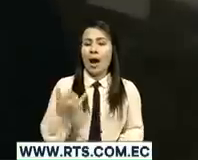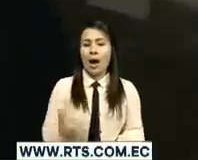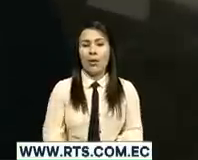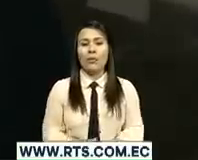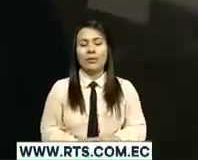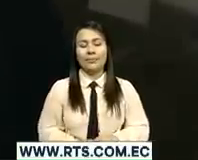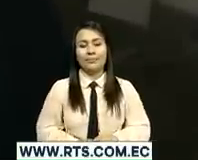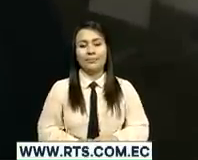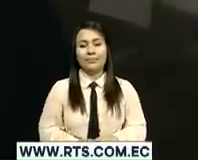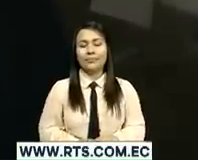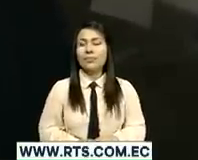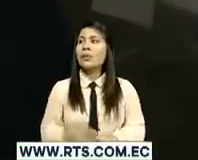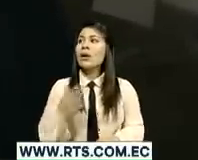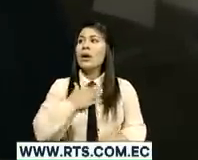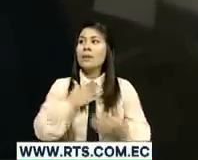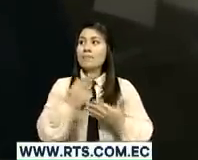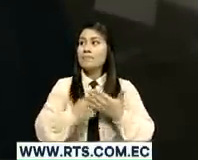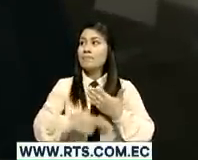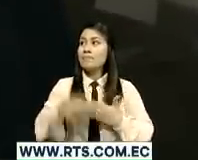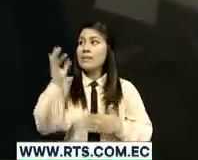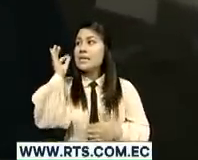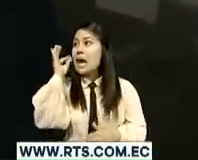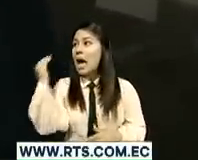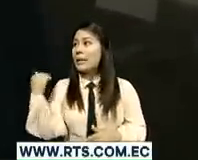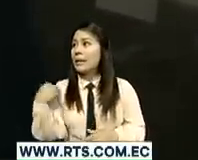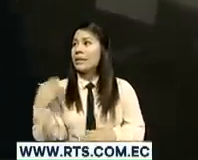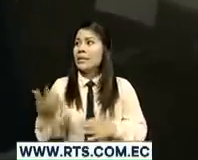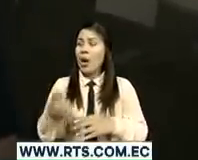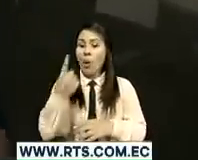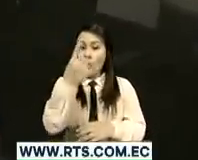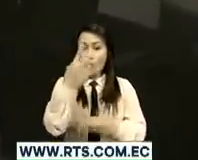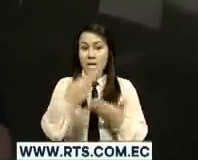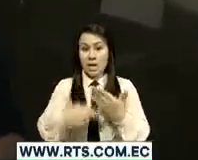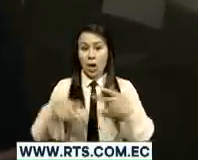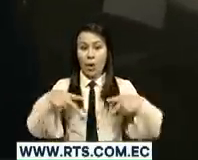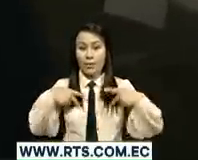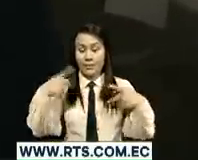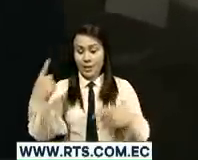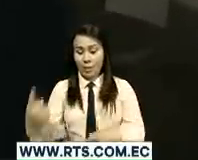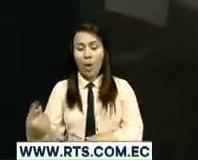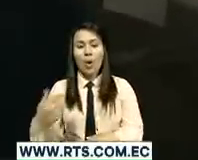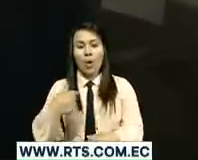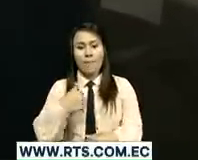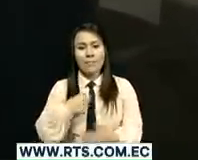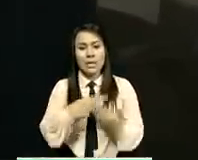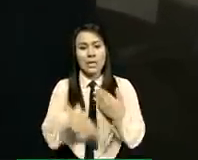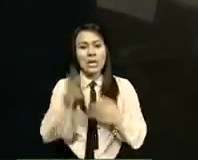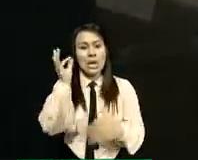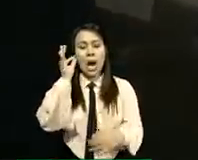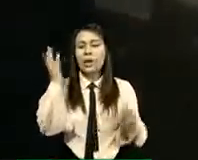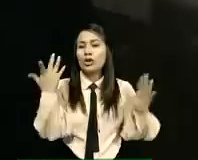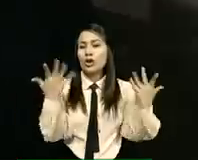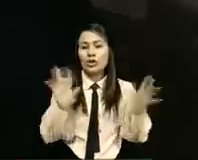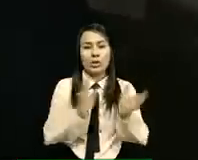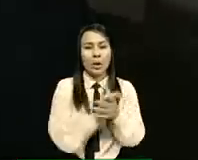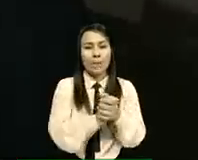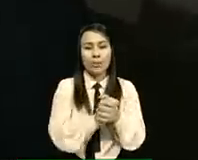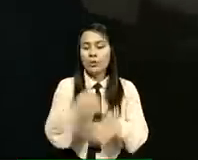Mi hijo pasaba bien con el hijito. Ella era padre y madre para esa criatura y ahora